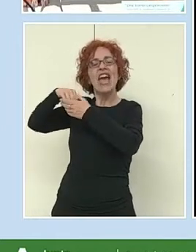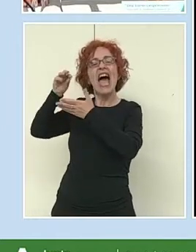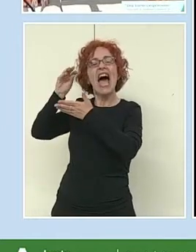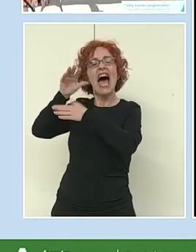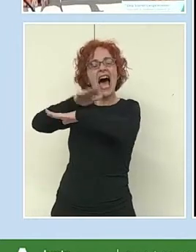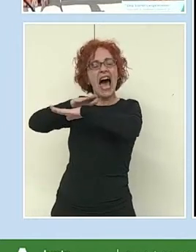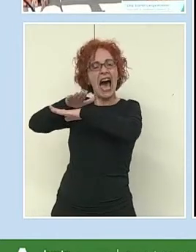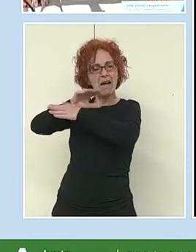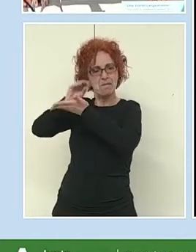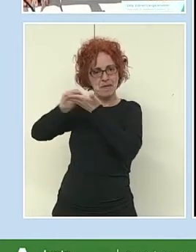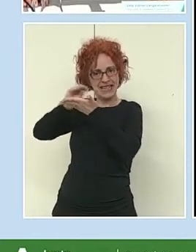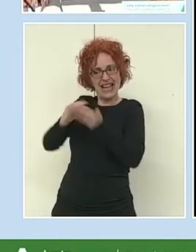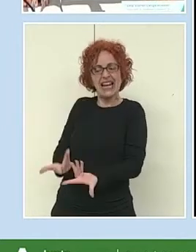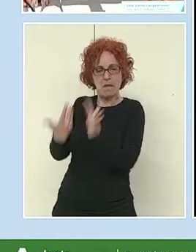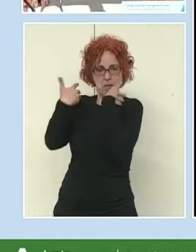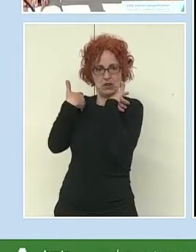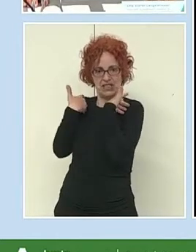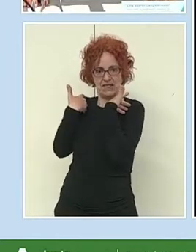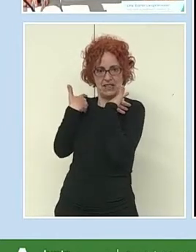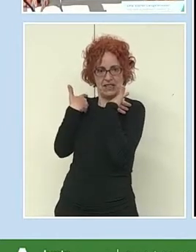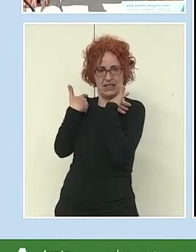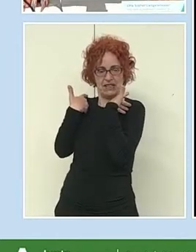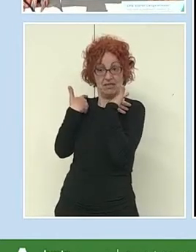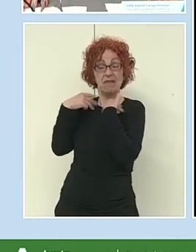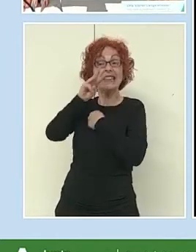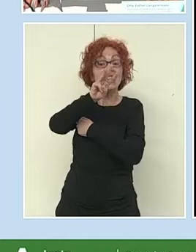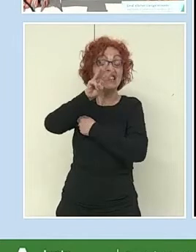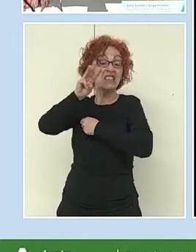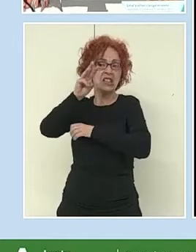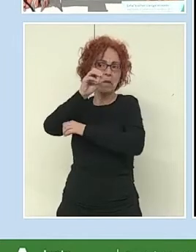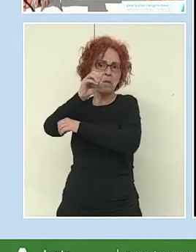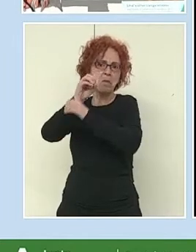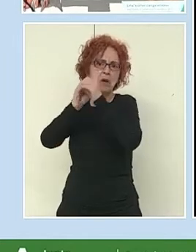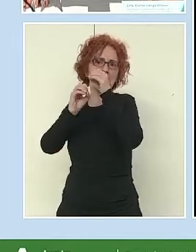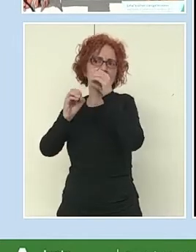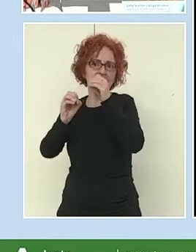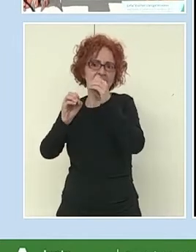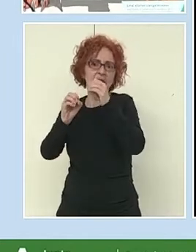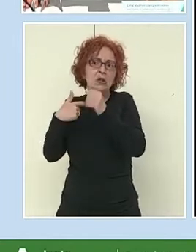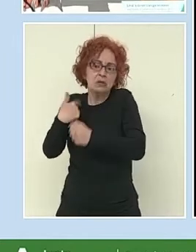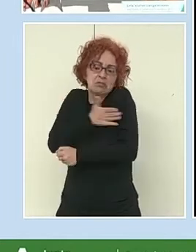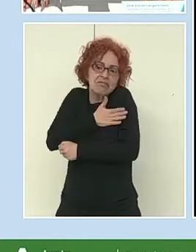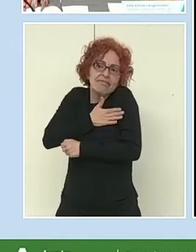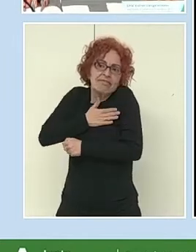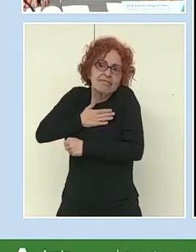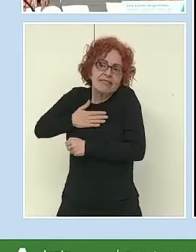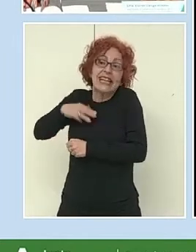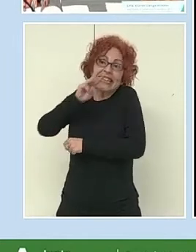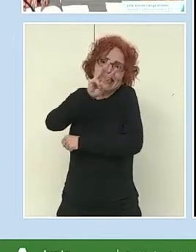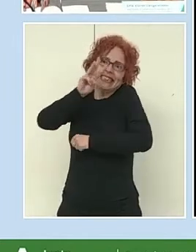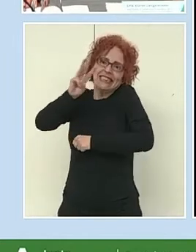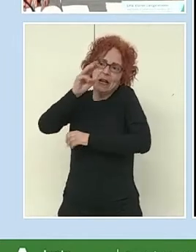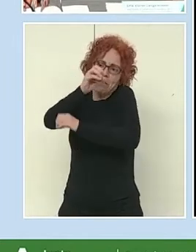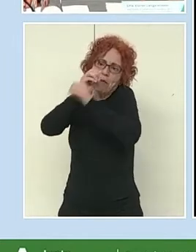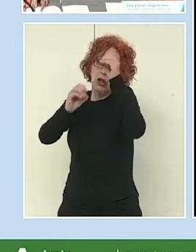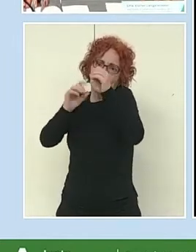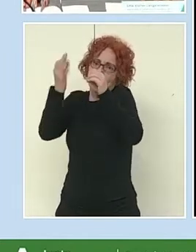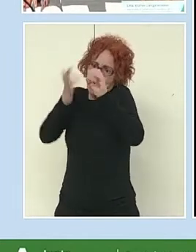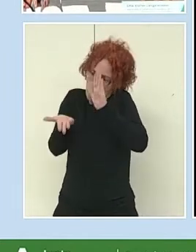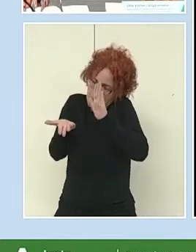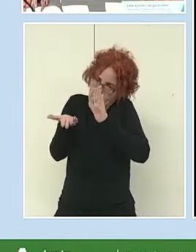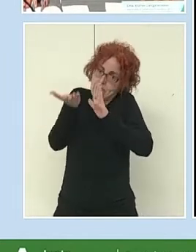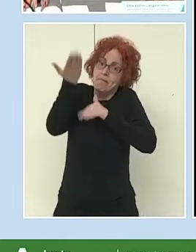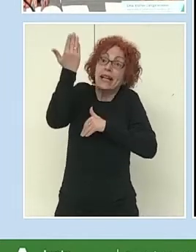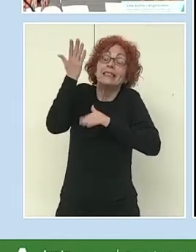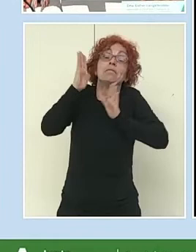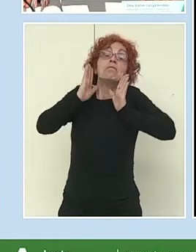responsabilidad. Nada desdeñable, 33%. Evidentemente nos gustaría que ese porcentaje fuese muchísimo más mayor,